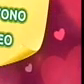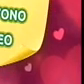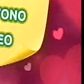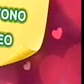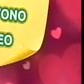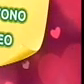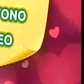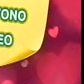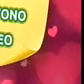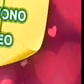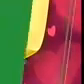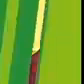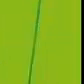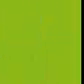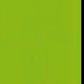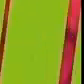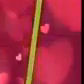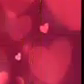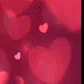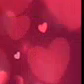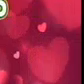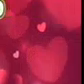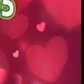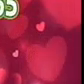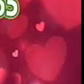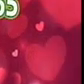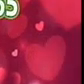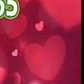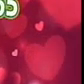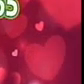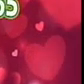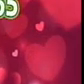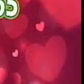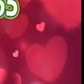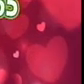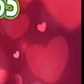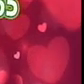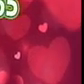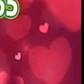número telefónico y correo electrónico al WhatsApp